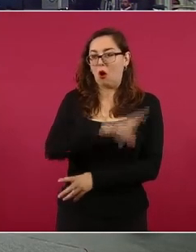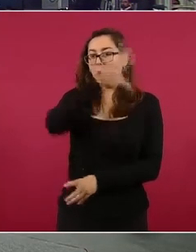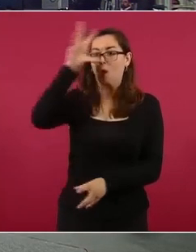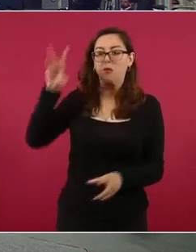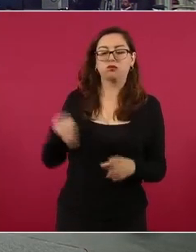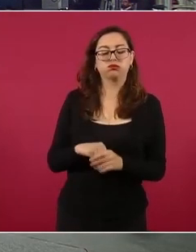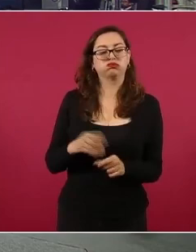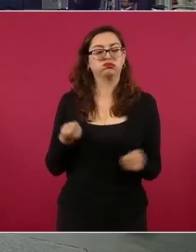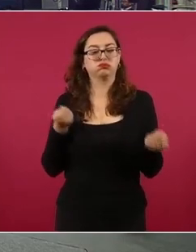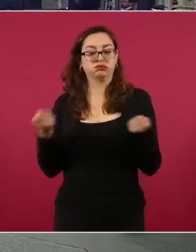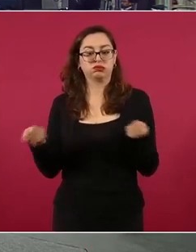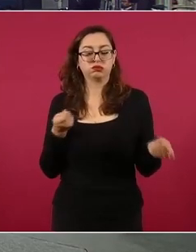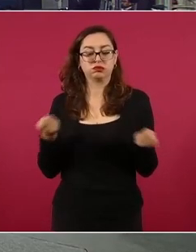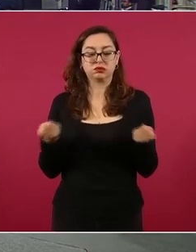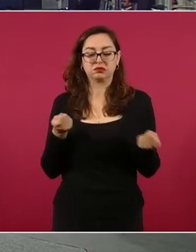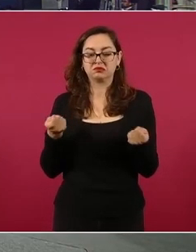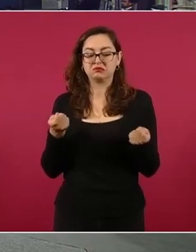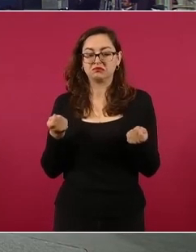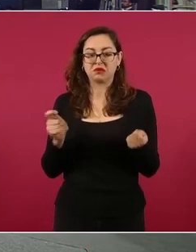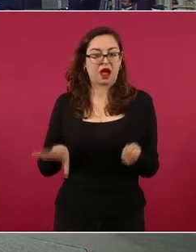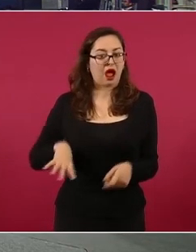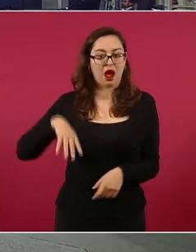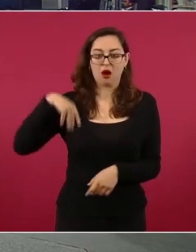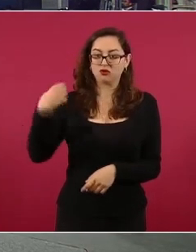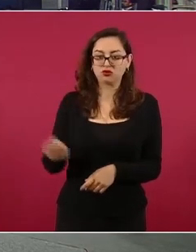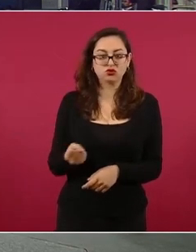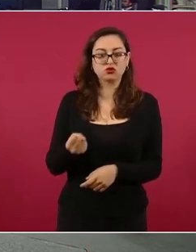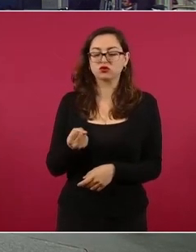Ellos son los que deciden